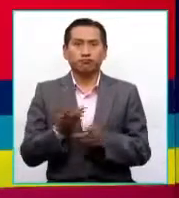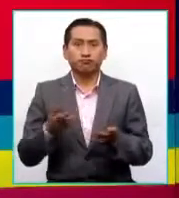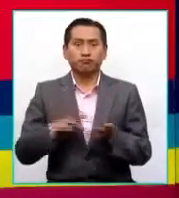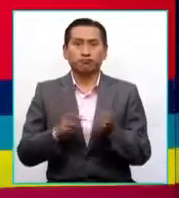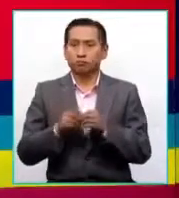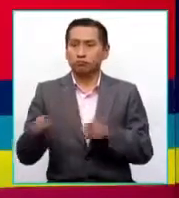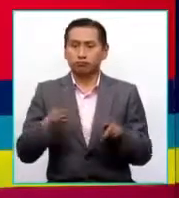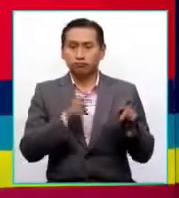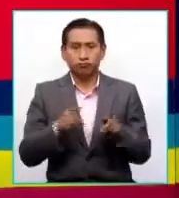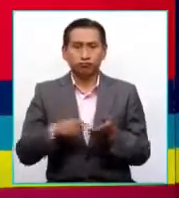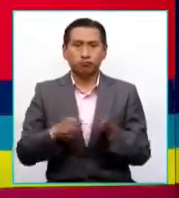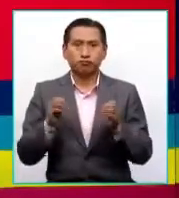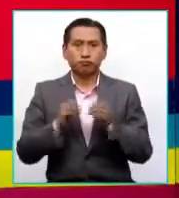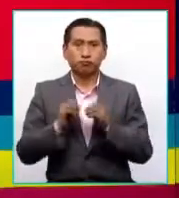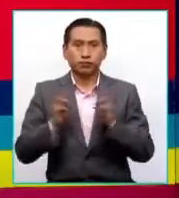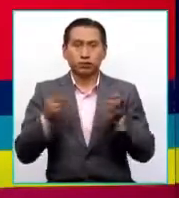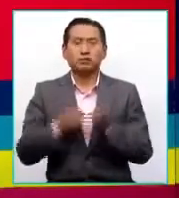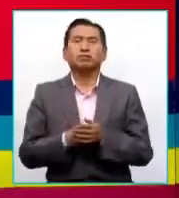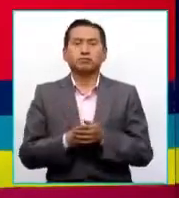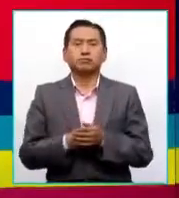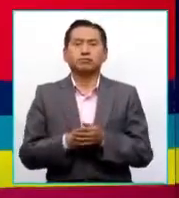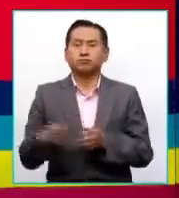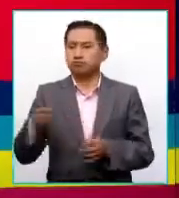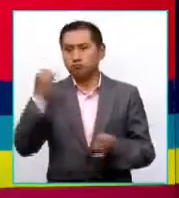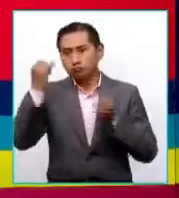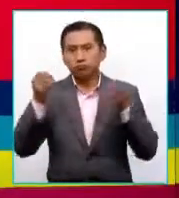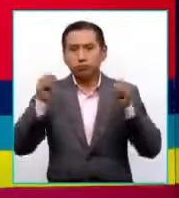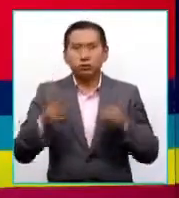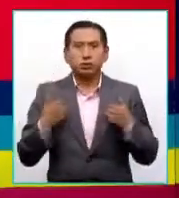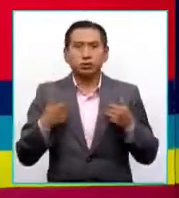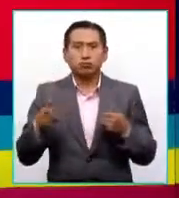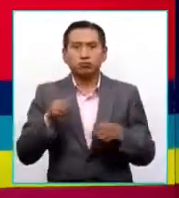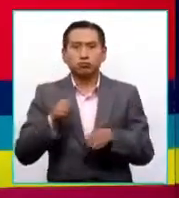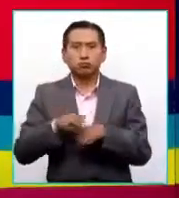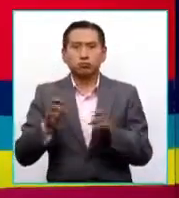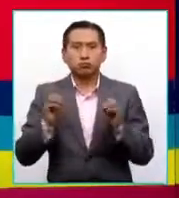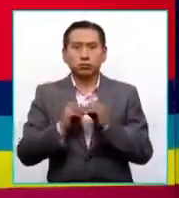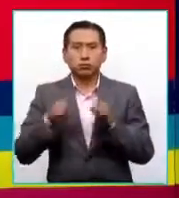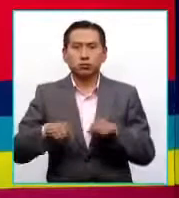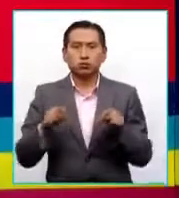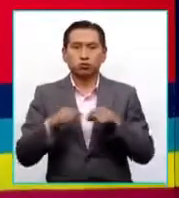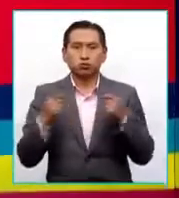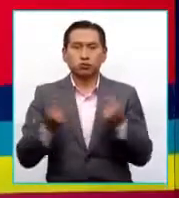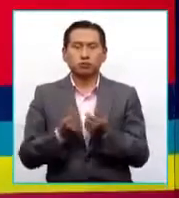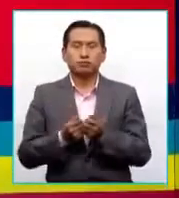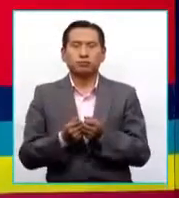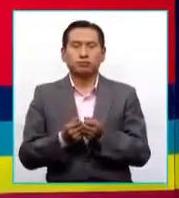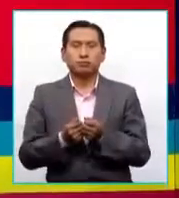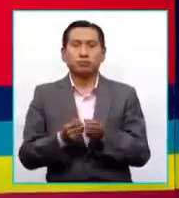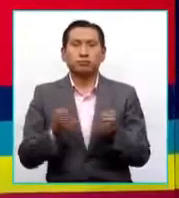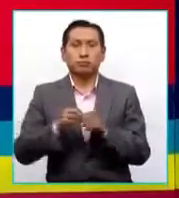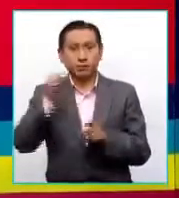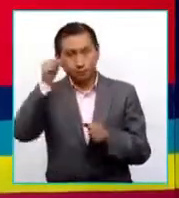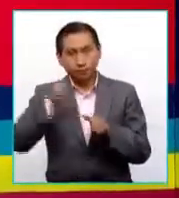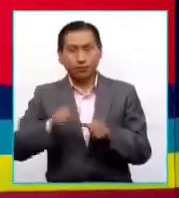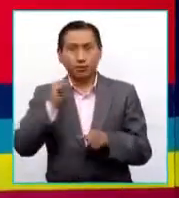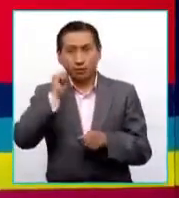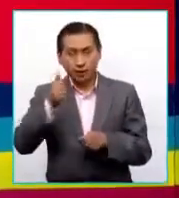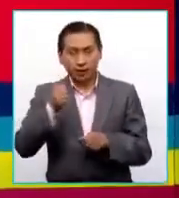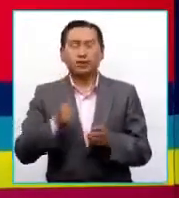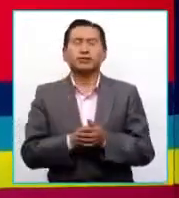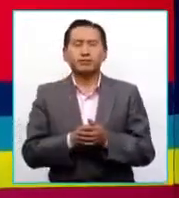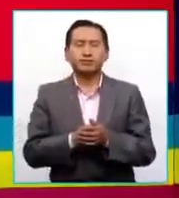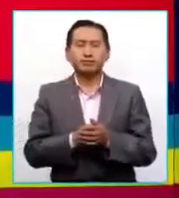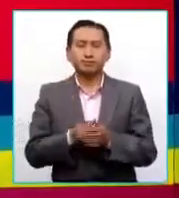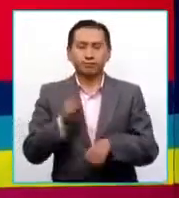poder planificar cualquier cobertura o sugerencia que quiera pues enviarnos acá a nuestro espacio. Y además les recuerdo que mañana